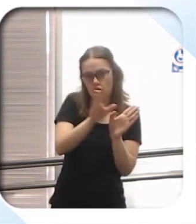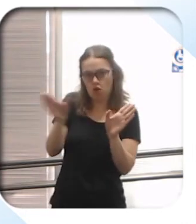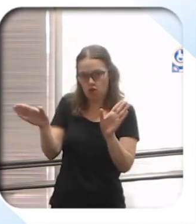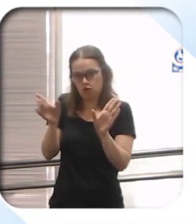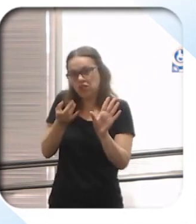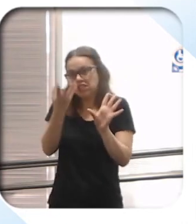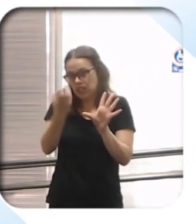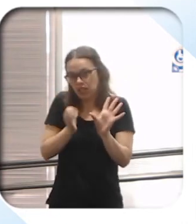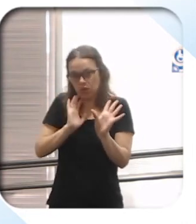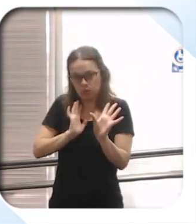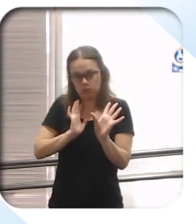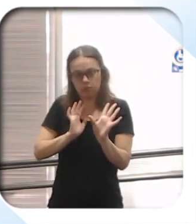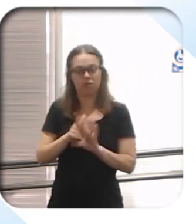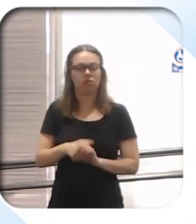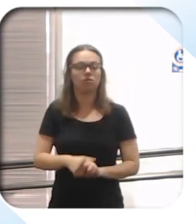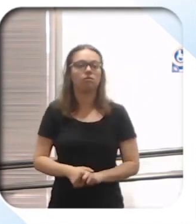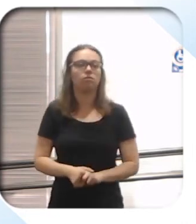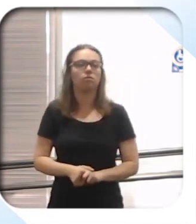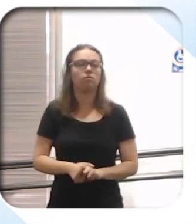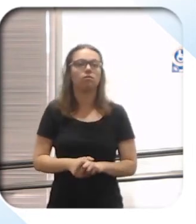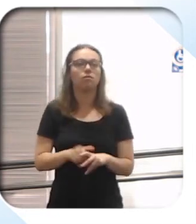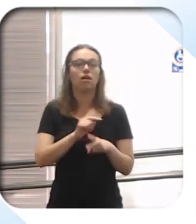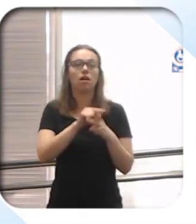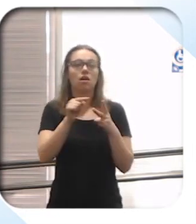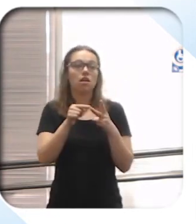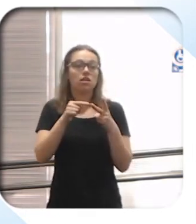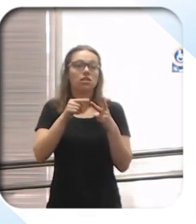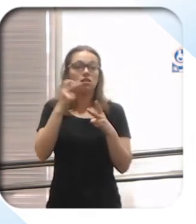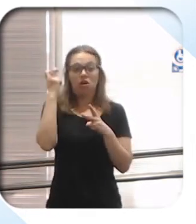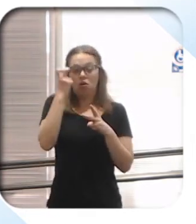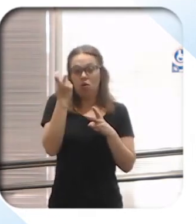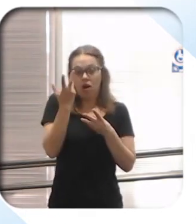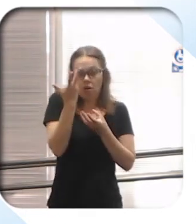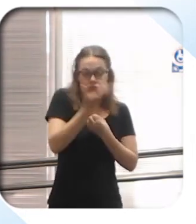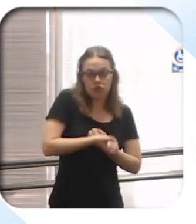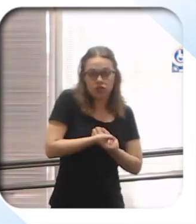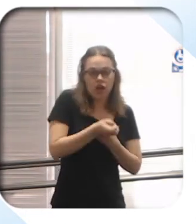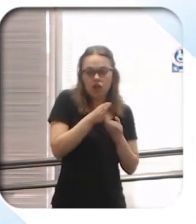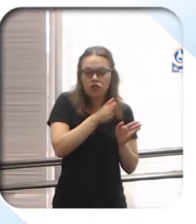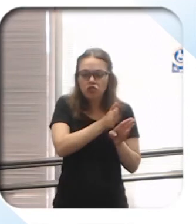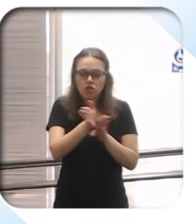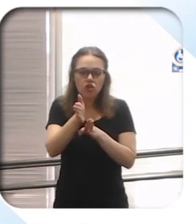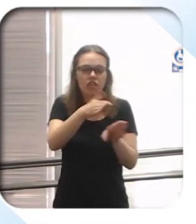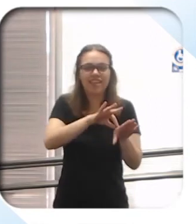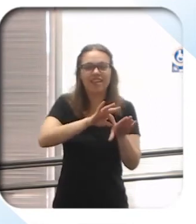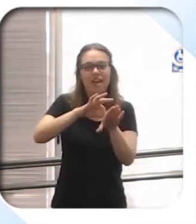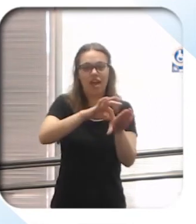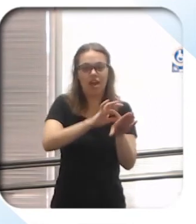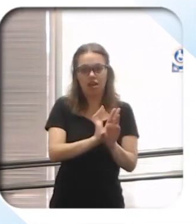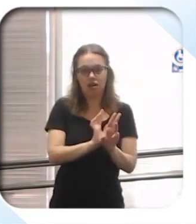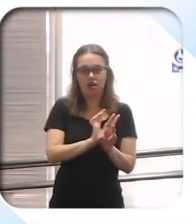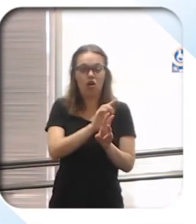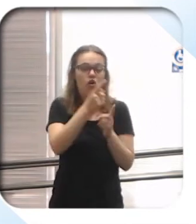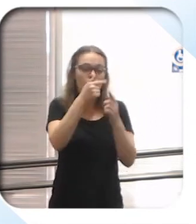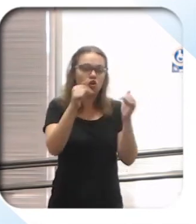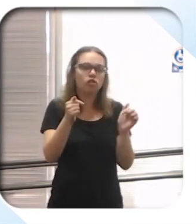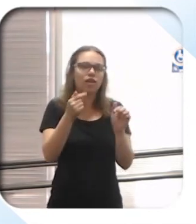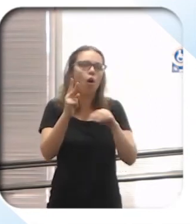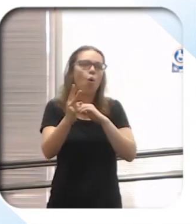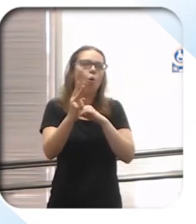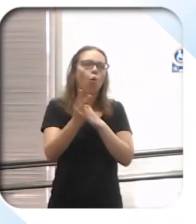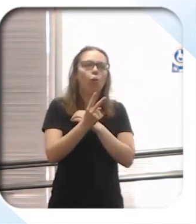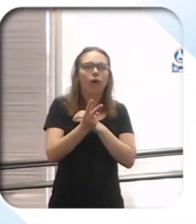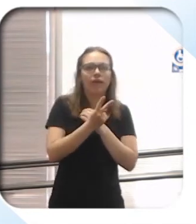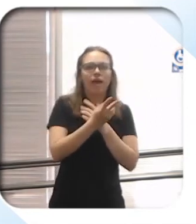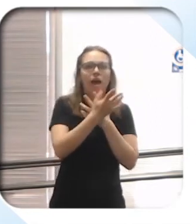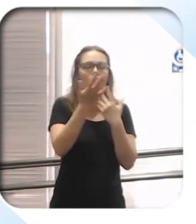consultorio. Se busca apoyarlos y orientarlos, prevención de muchas cosas que surgen y que se